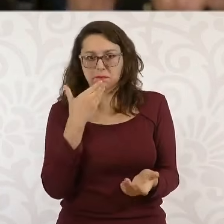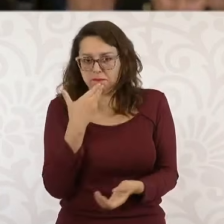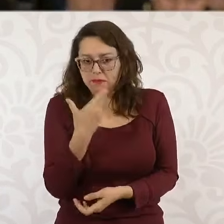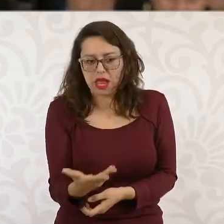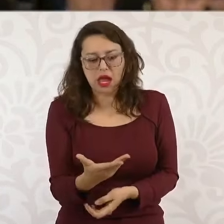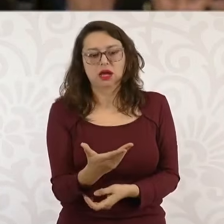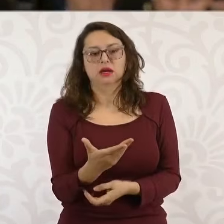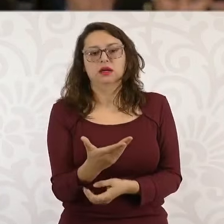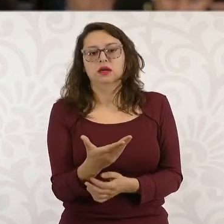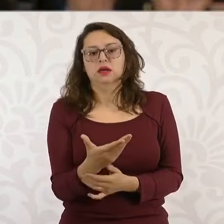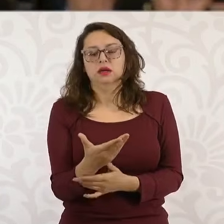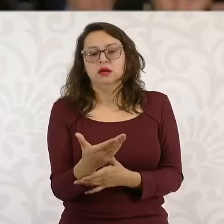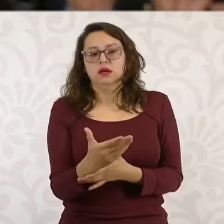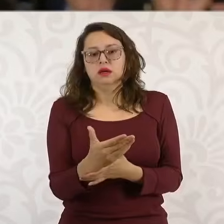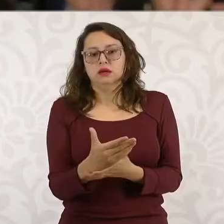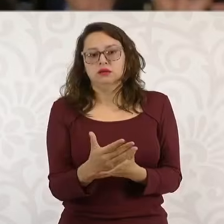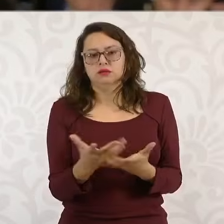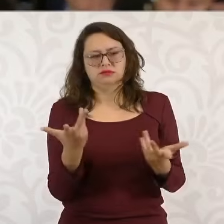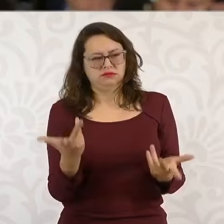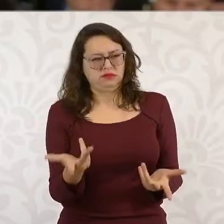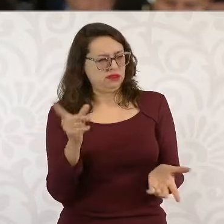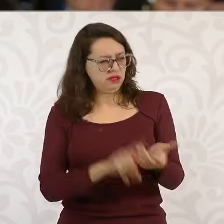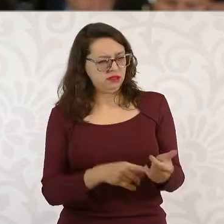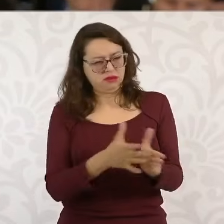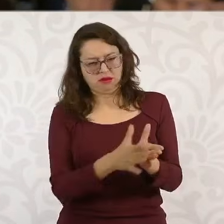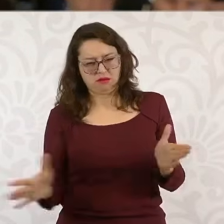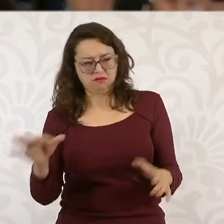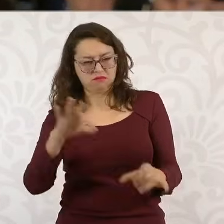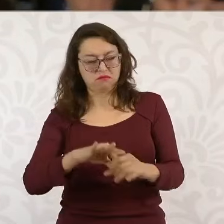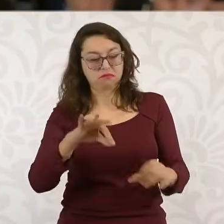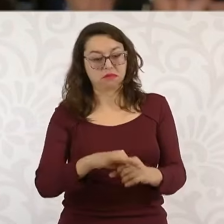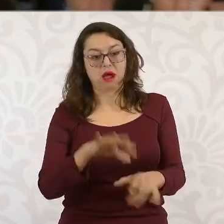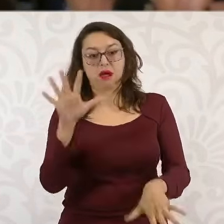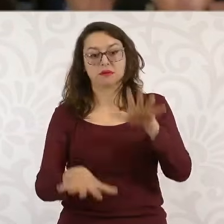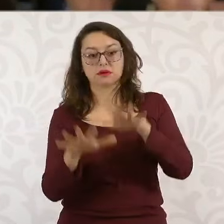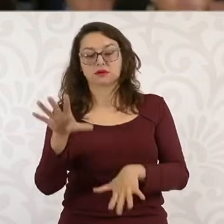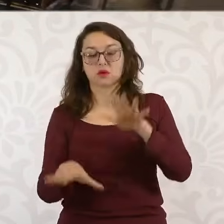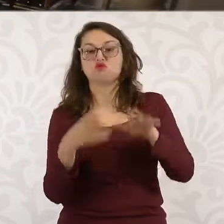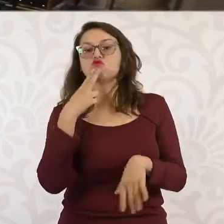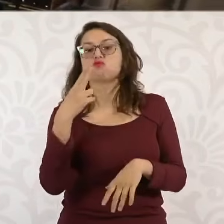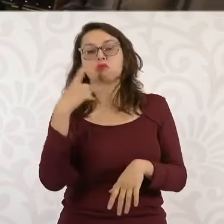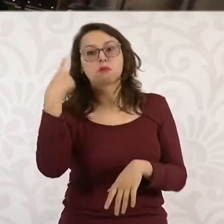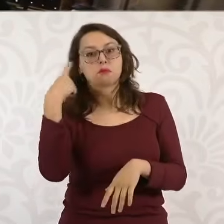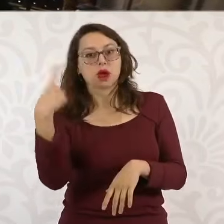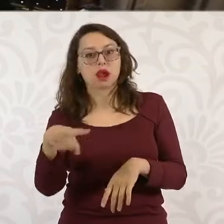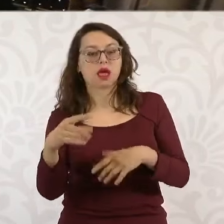que no sean una forma de campaña como ha sucedido Eso en muchos. existe ya ahora.